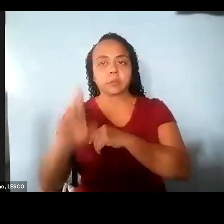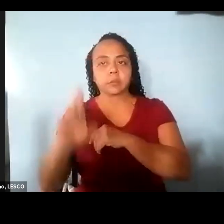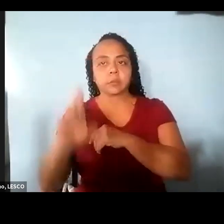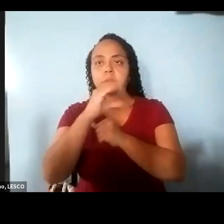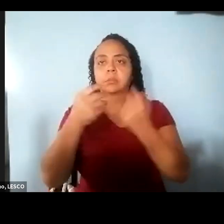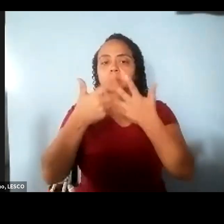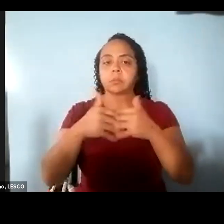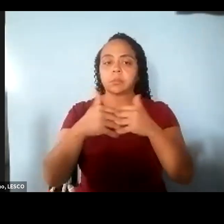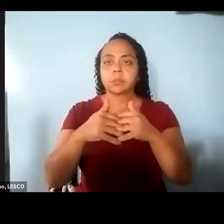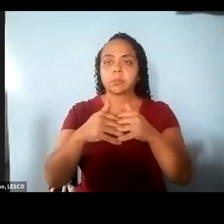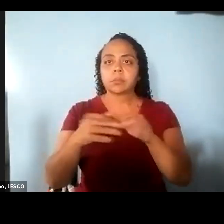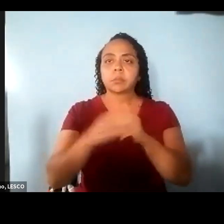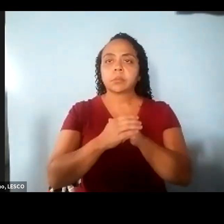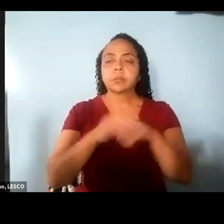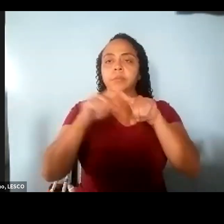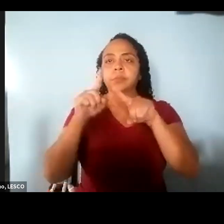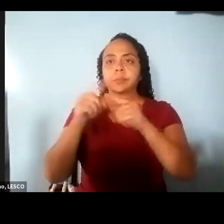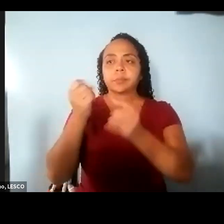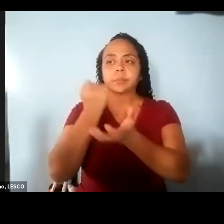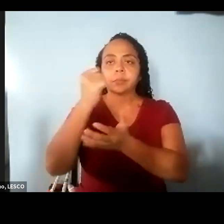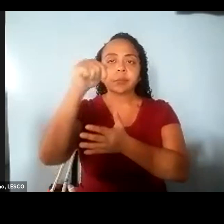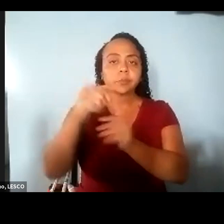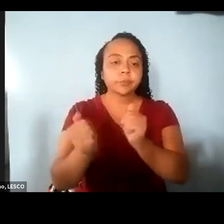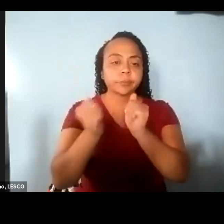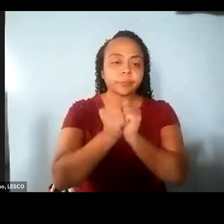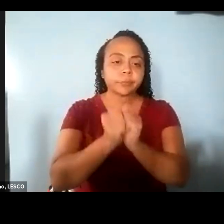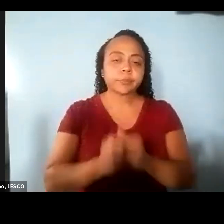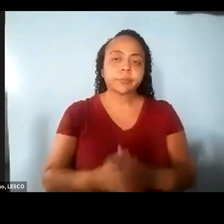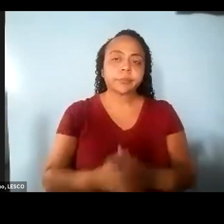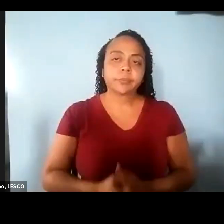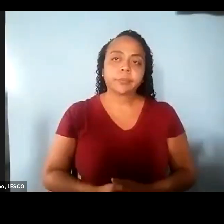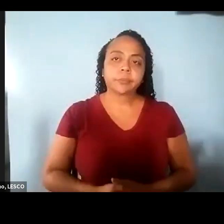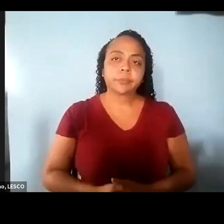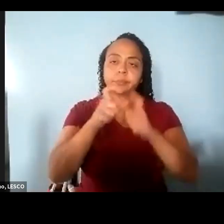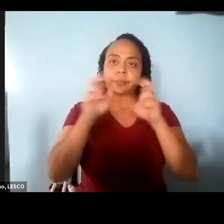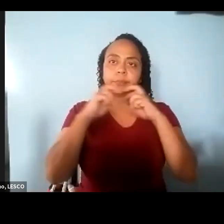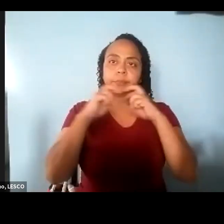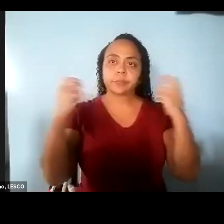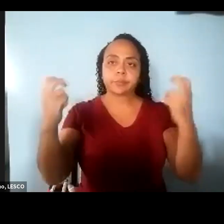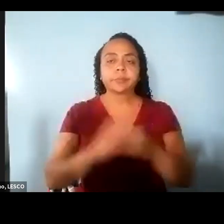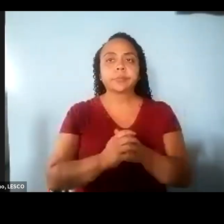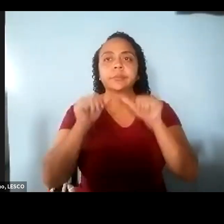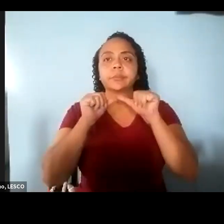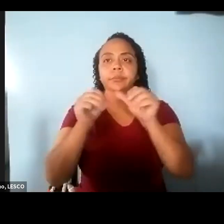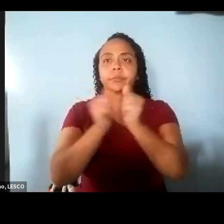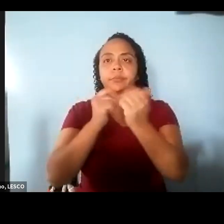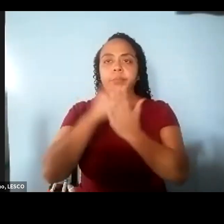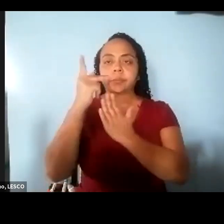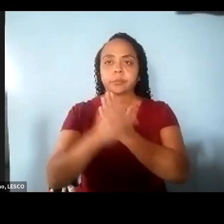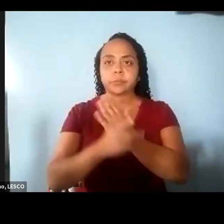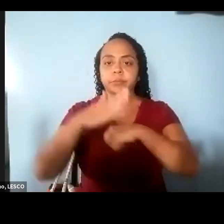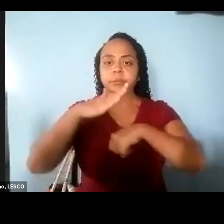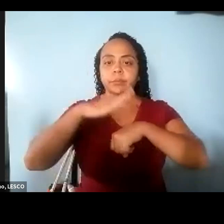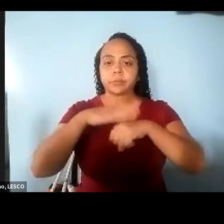multi inversiones que hoy nos acompañan en este gran país continuando con el programa me permito